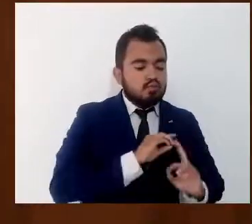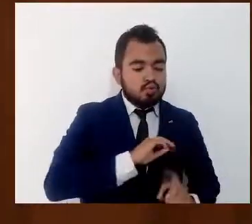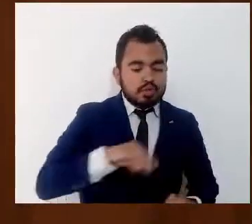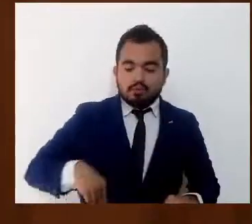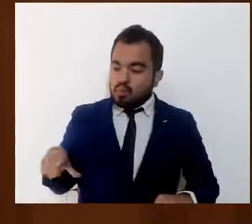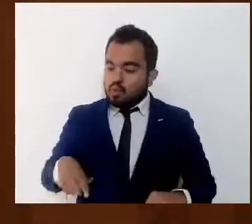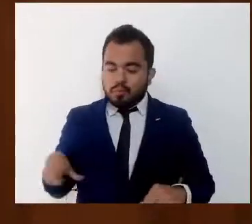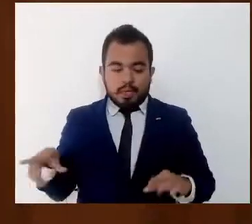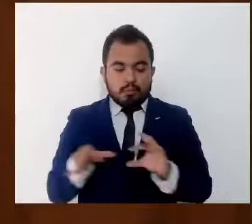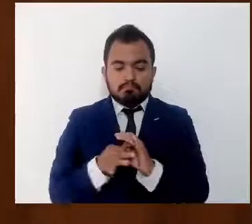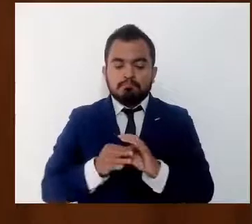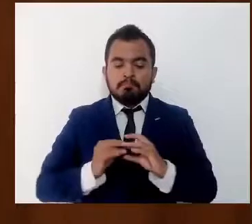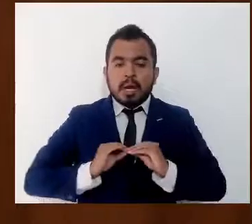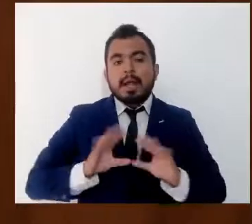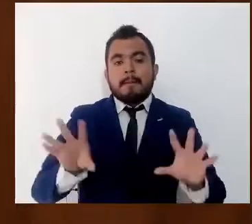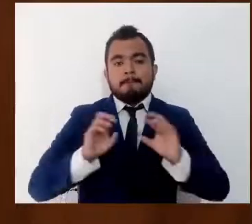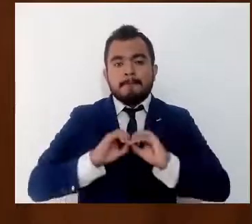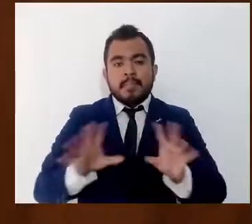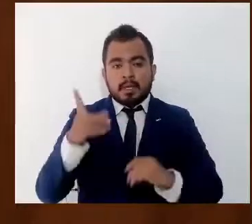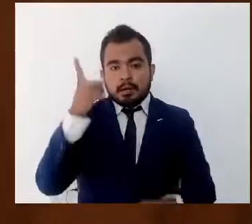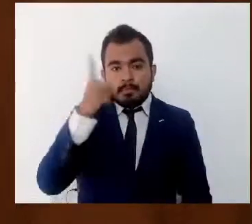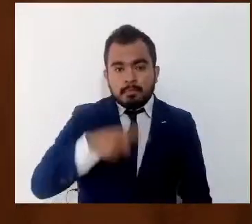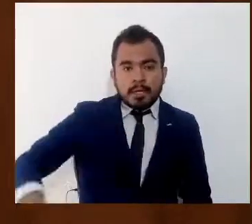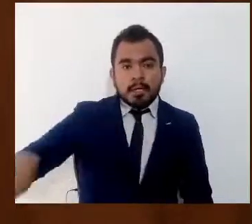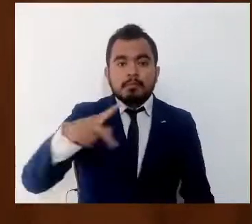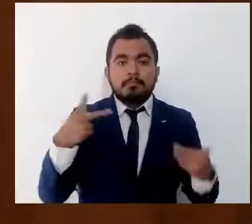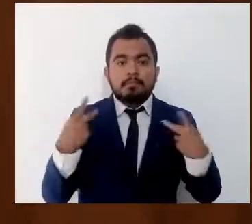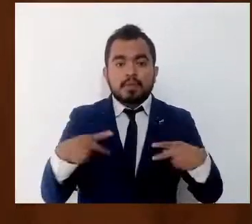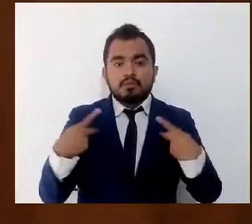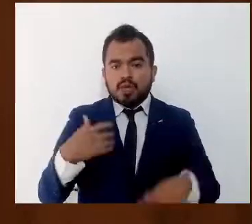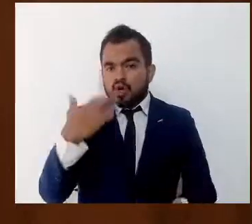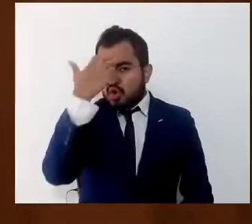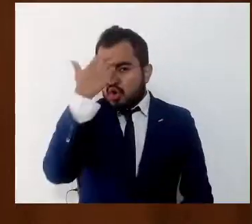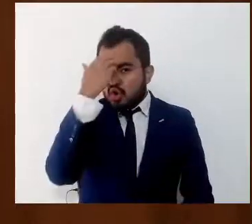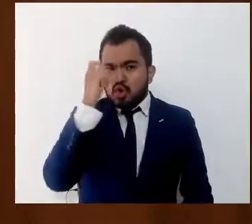sociedad los resultados de estos foros.